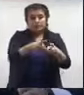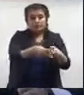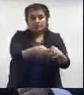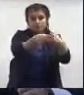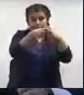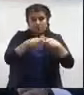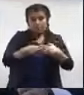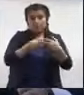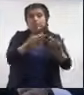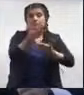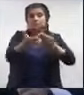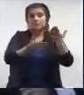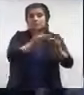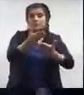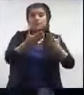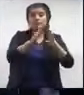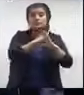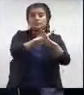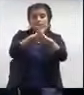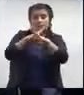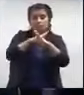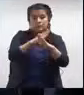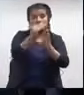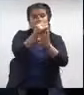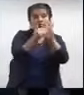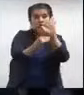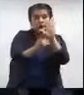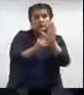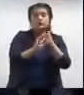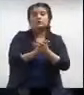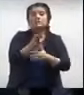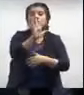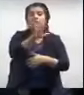servicios de seguridad privada. Decreto número